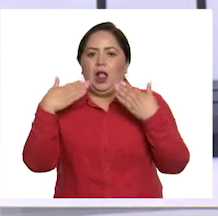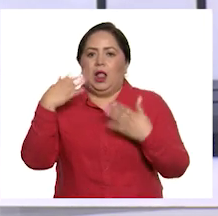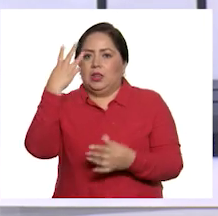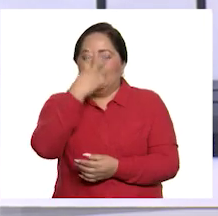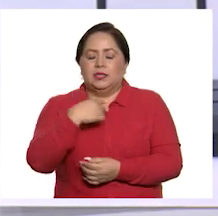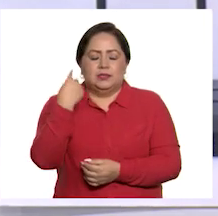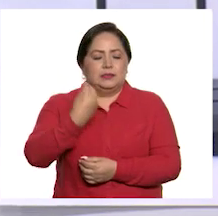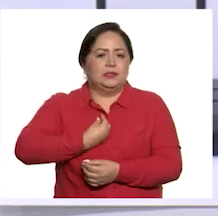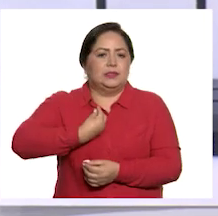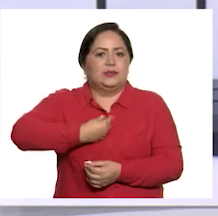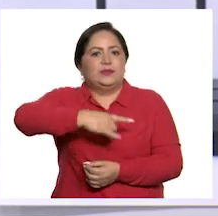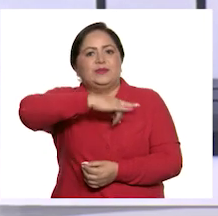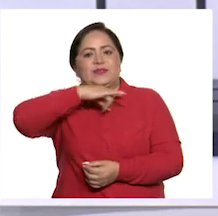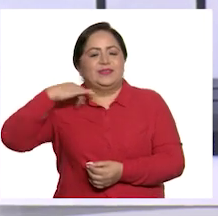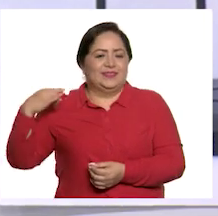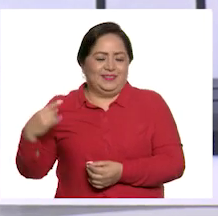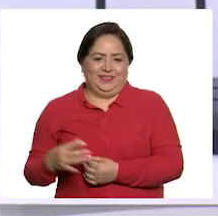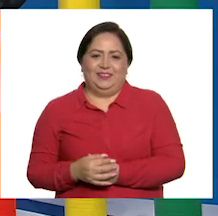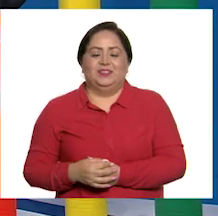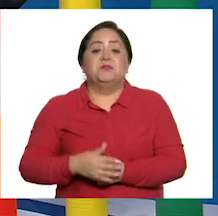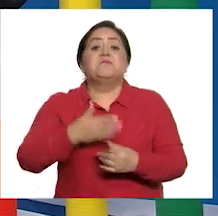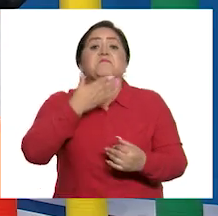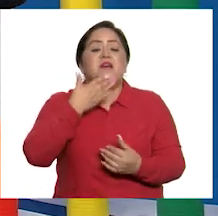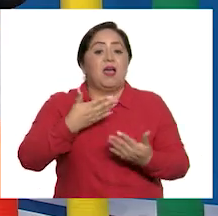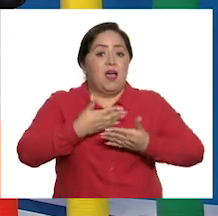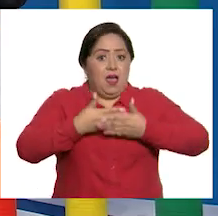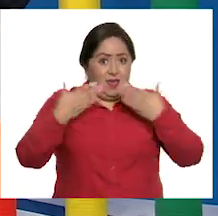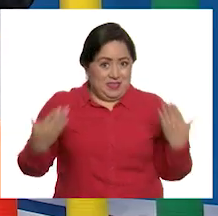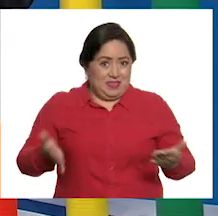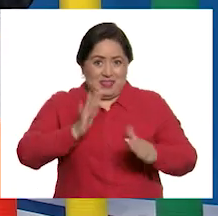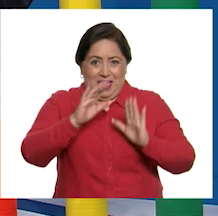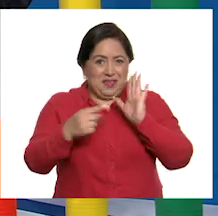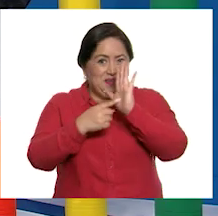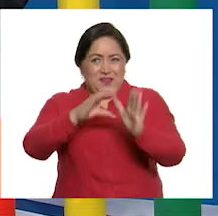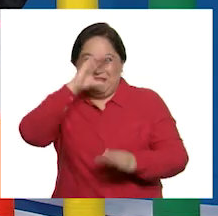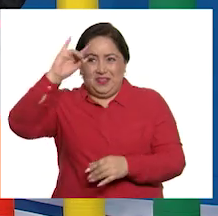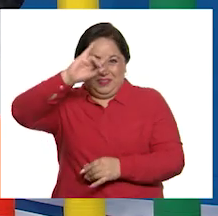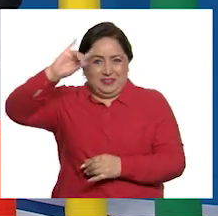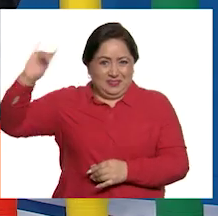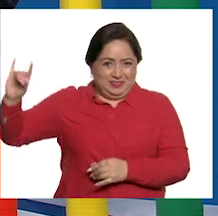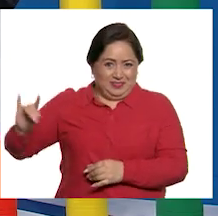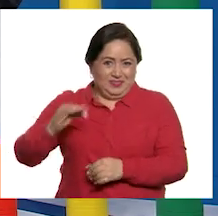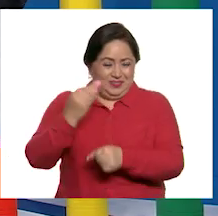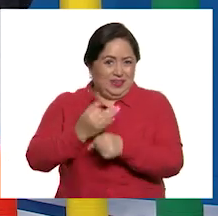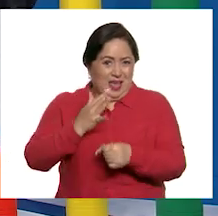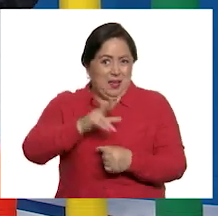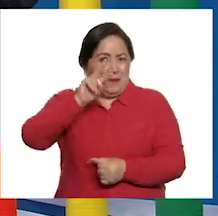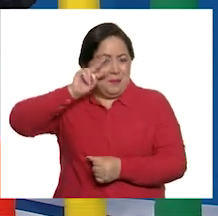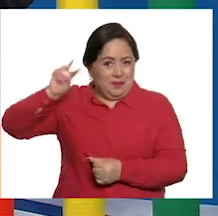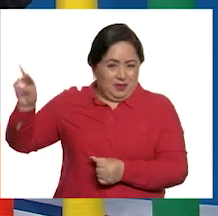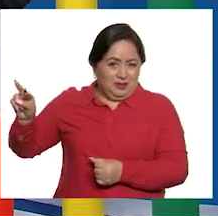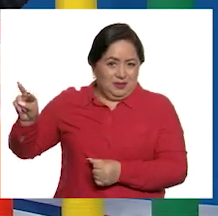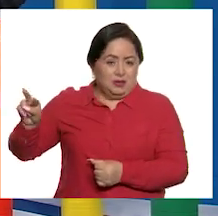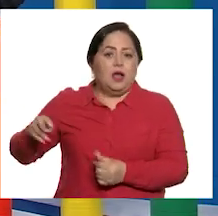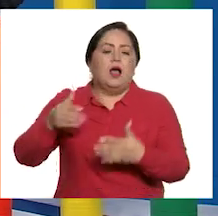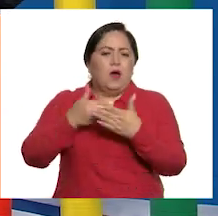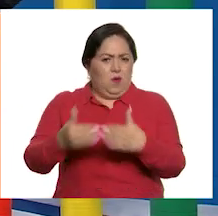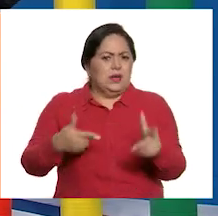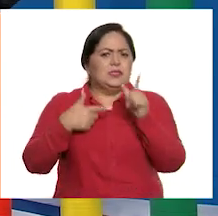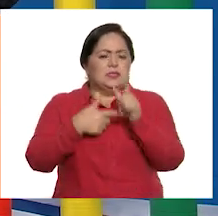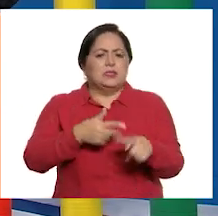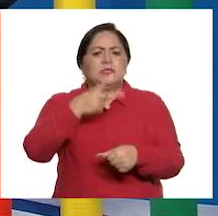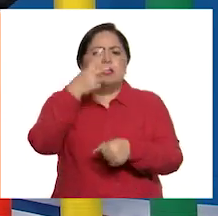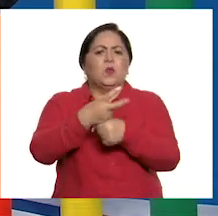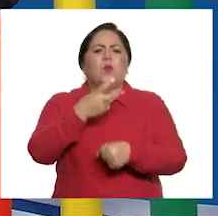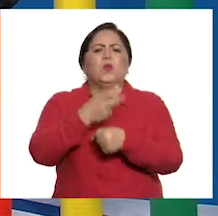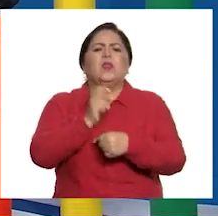3 horas. Sí, sí, pica. Muy bien, ahora que ya mostramos las imágenes y que están pegadas en el pizarrón, seguiremos con la